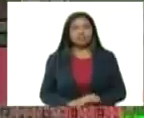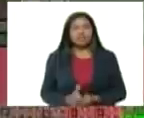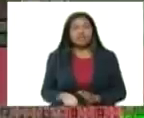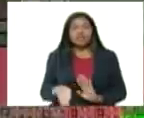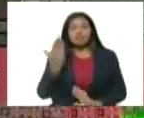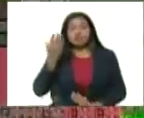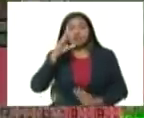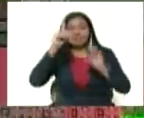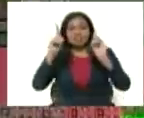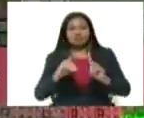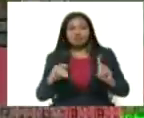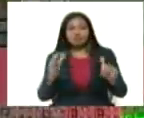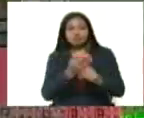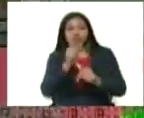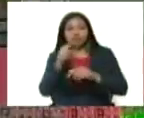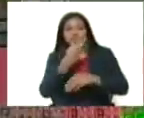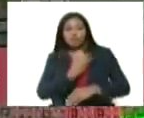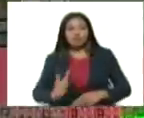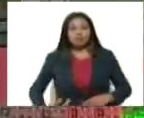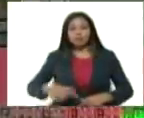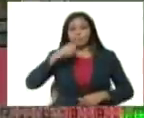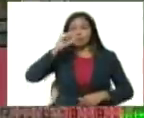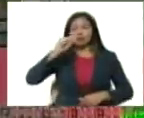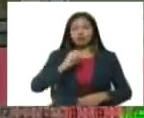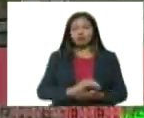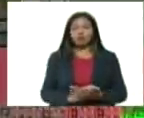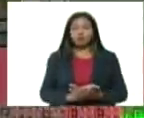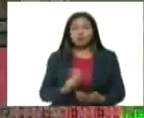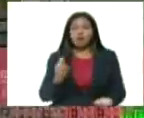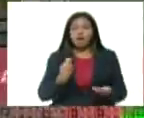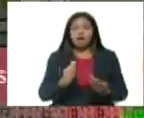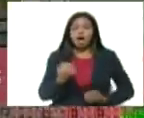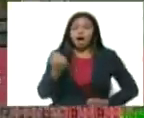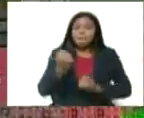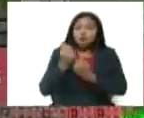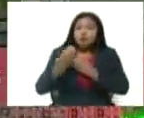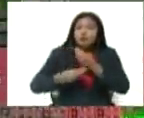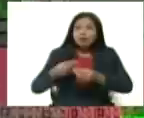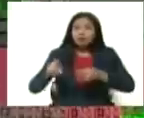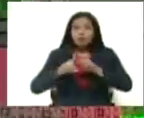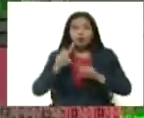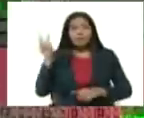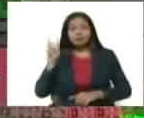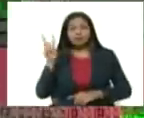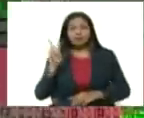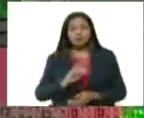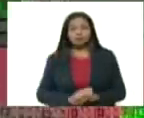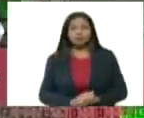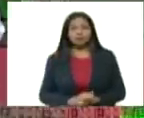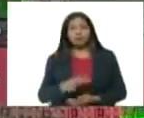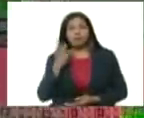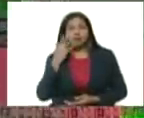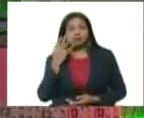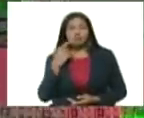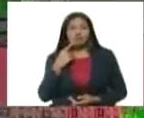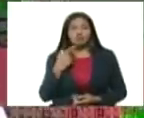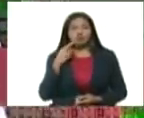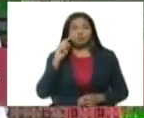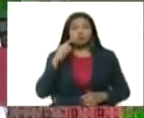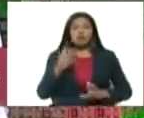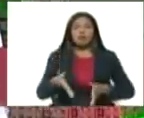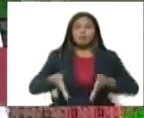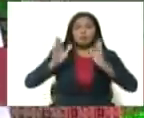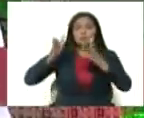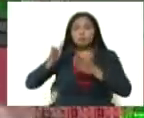correcta la decisión tomada por el presidente Maduro, y es un aporte que quiere hacer Venezuela, que en caso de que se cuente con la